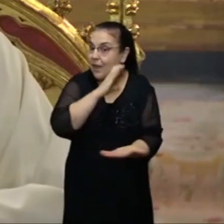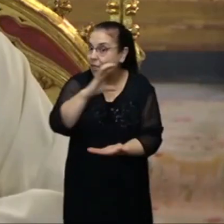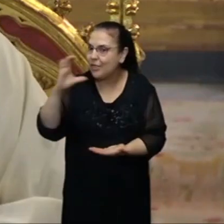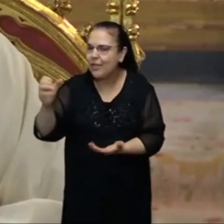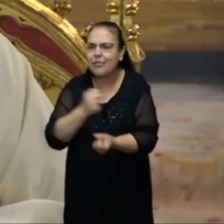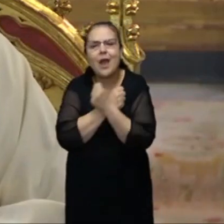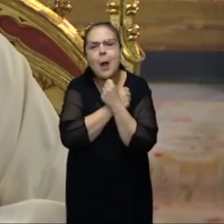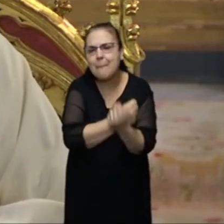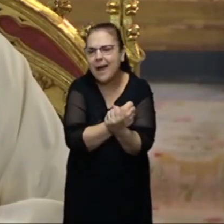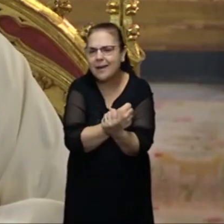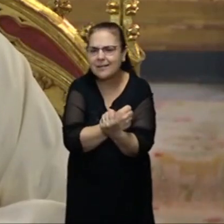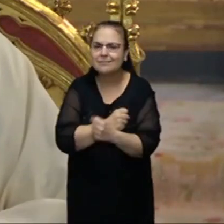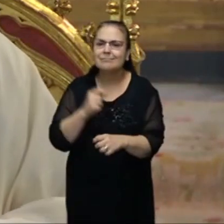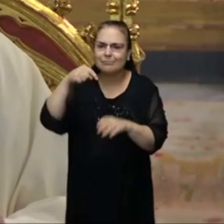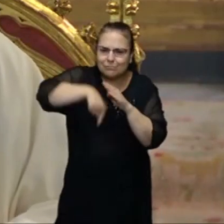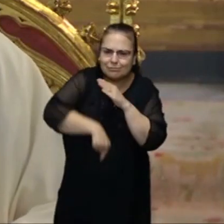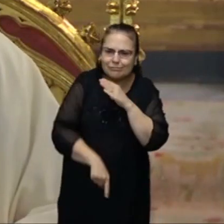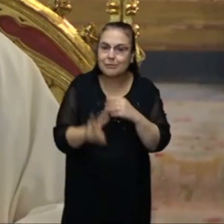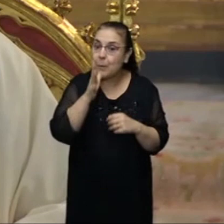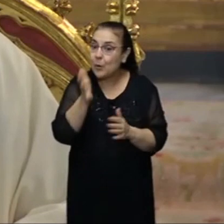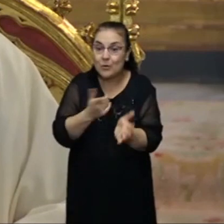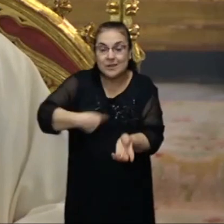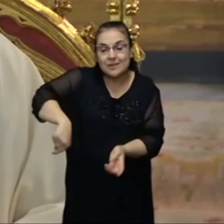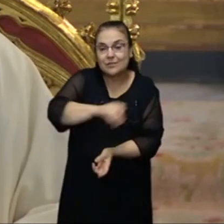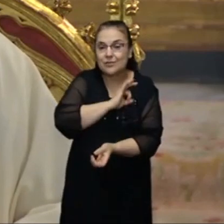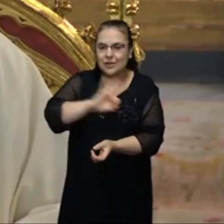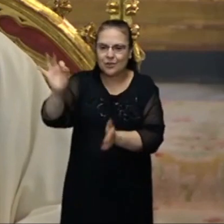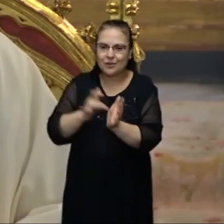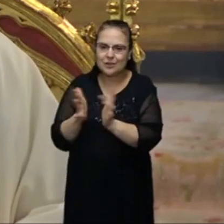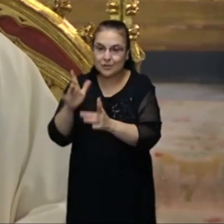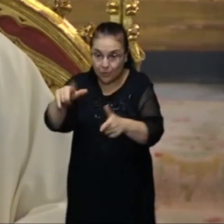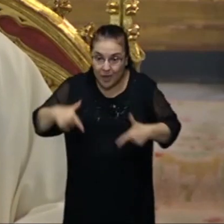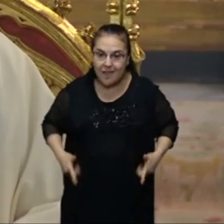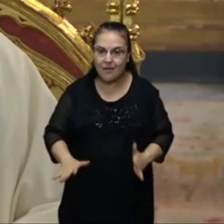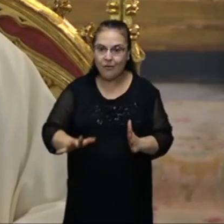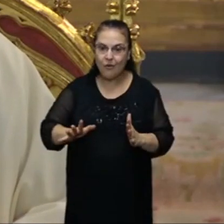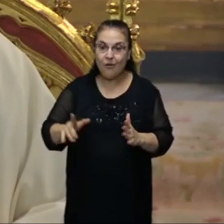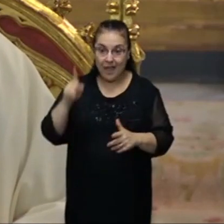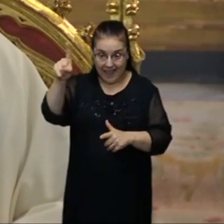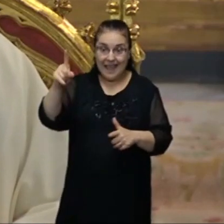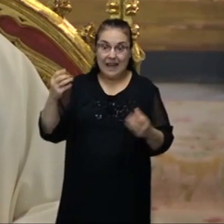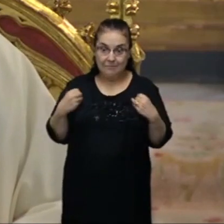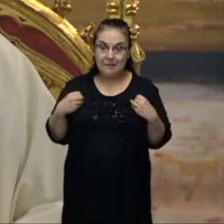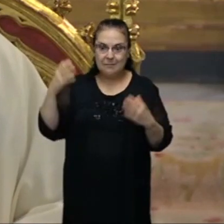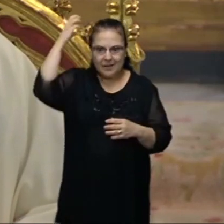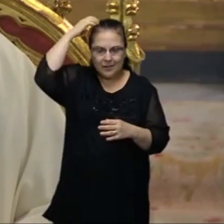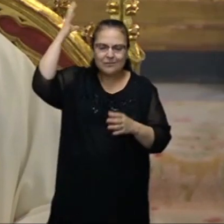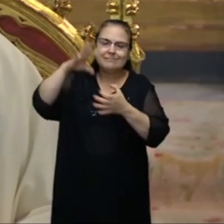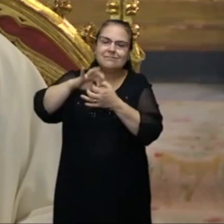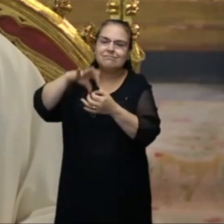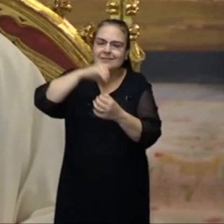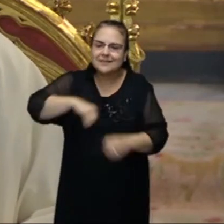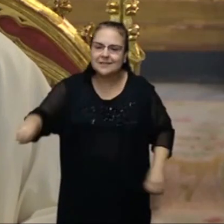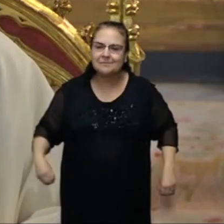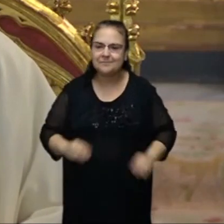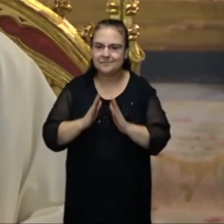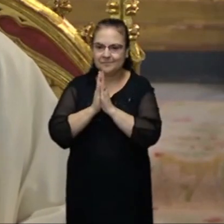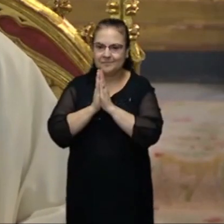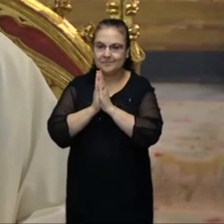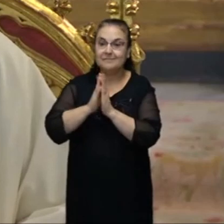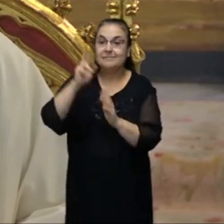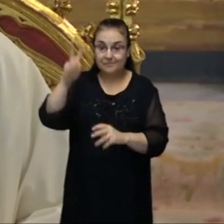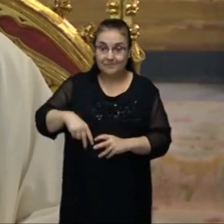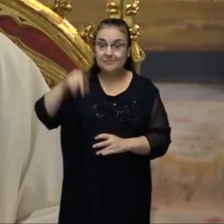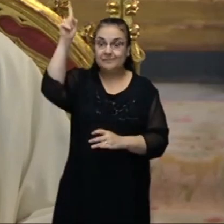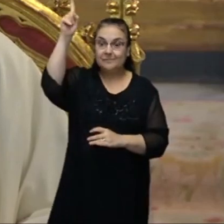amarte más profundamente. Por nuestro Señor Jesucristo, tu Hijo, el que vive y reina contigo en la unidad del